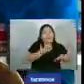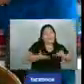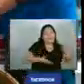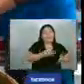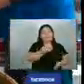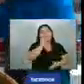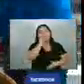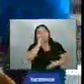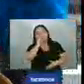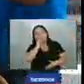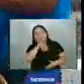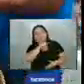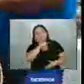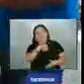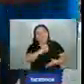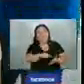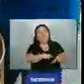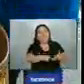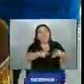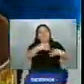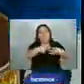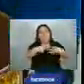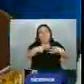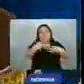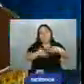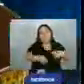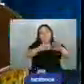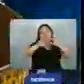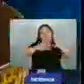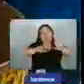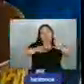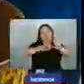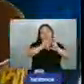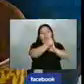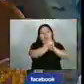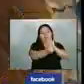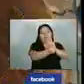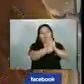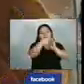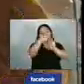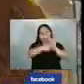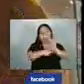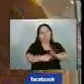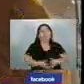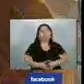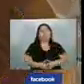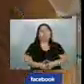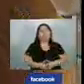estos productos, incumpliendo con el artículo 8 de la Ley para el Control del Tabaco.